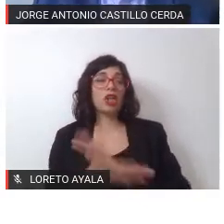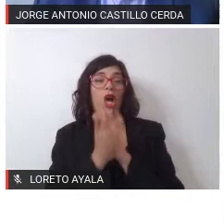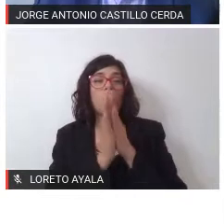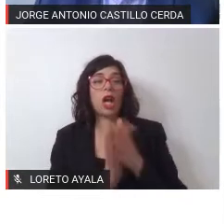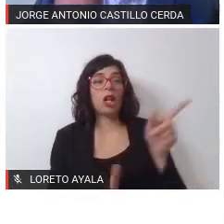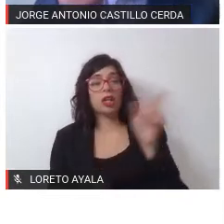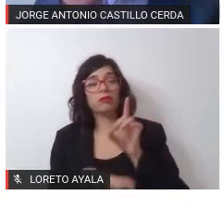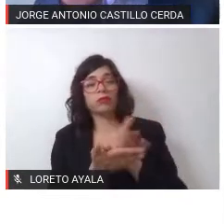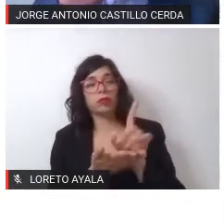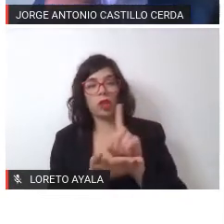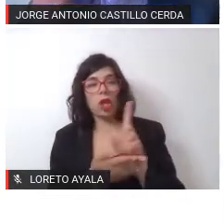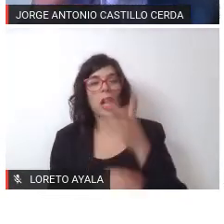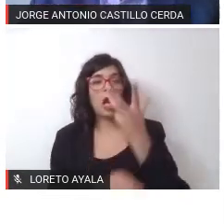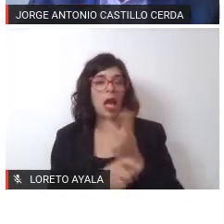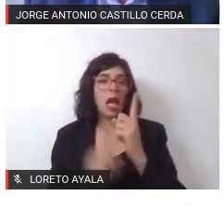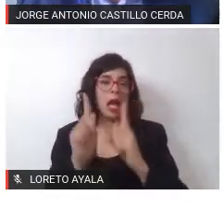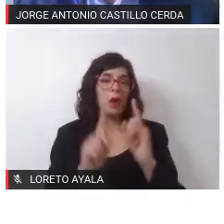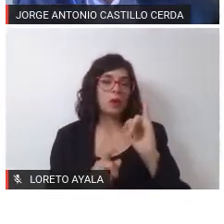no es así.